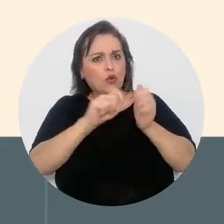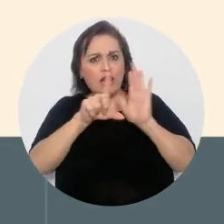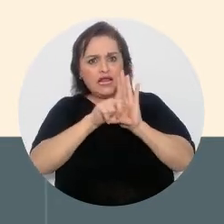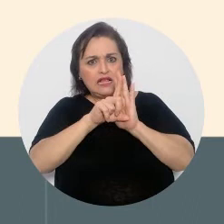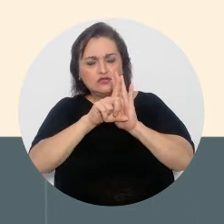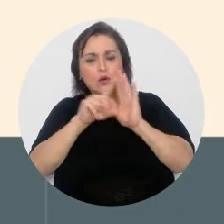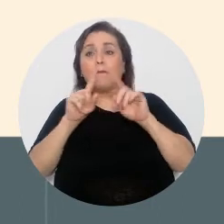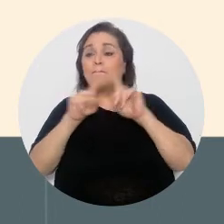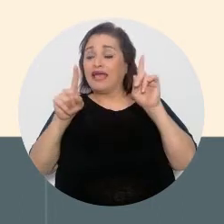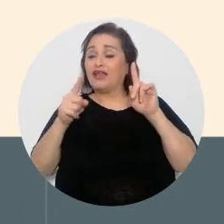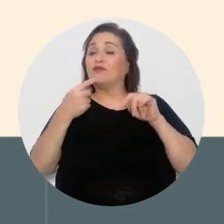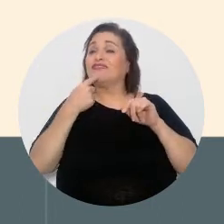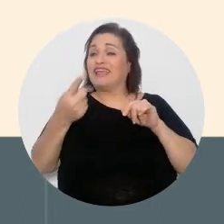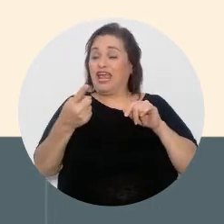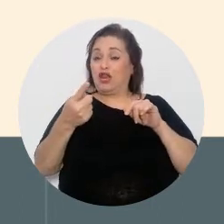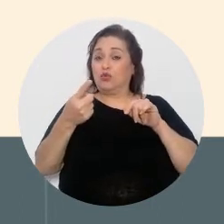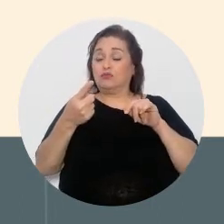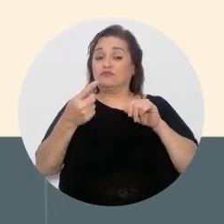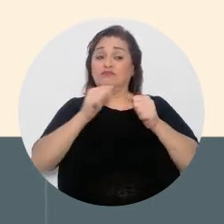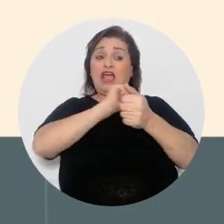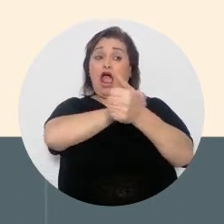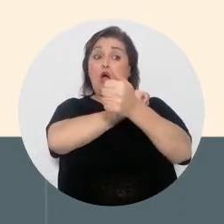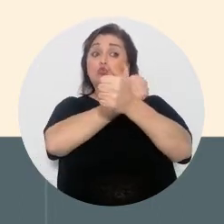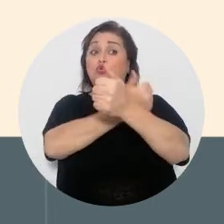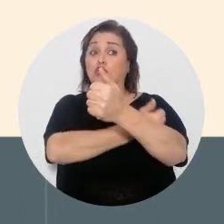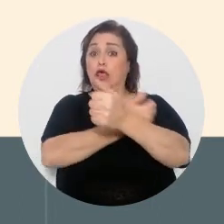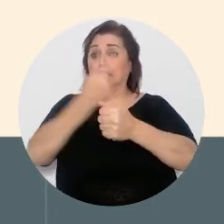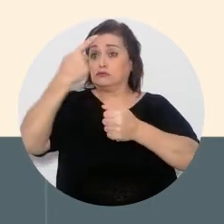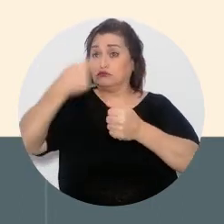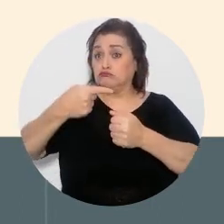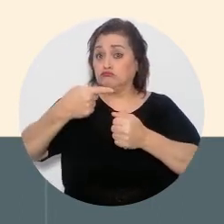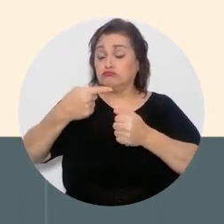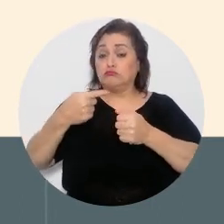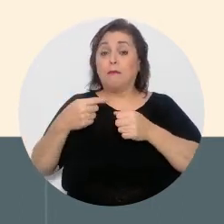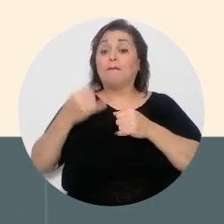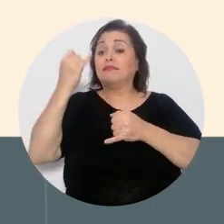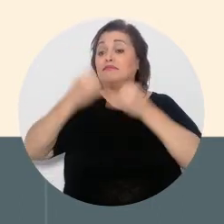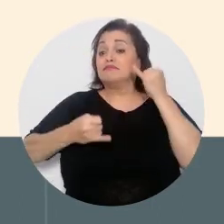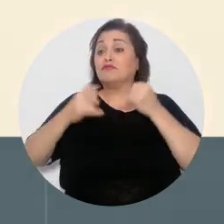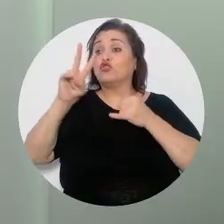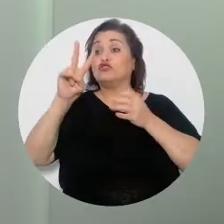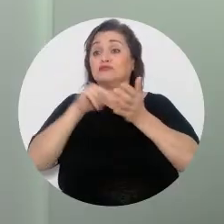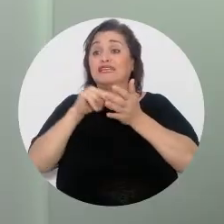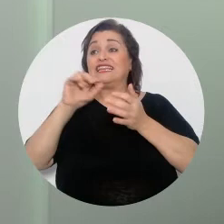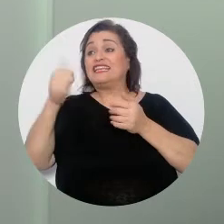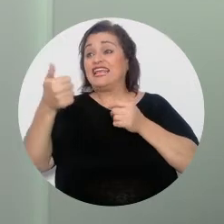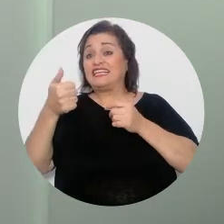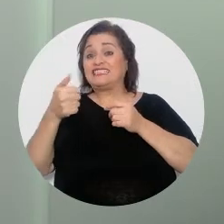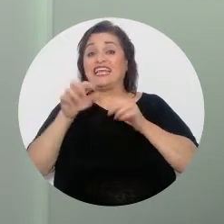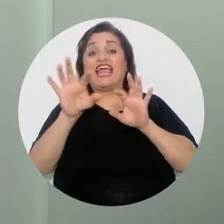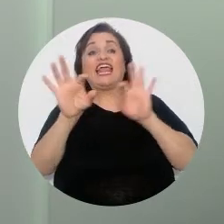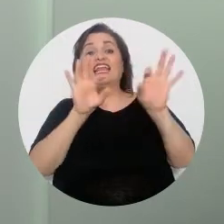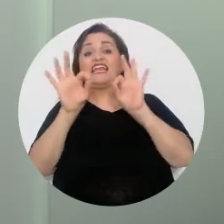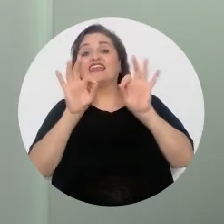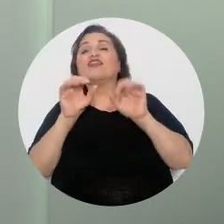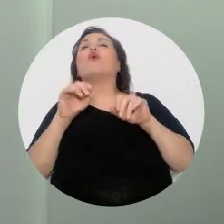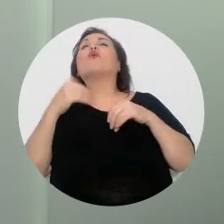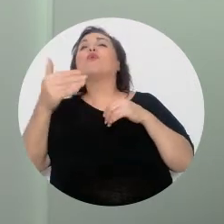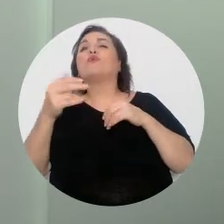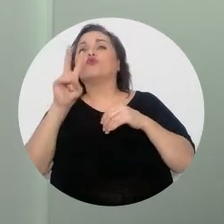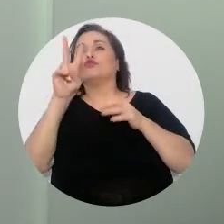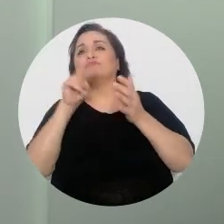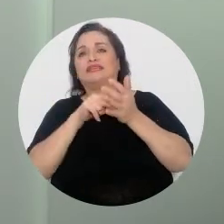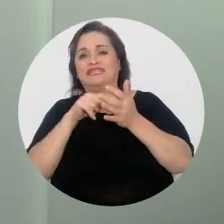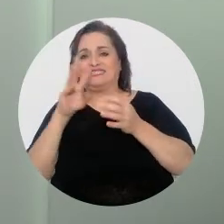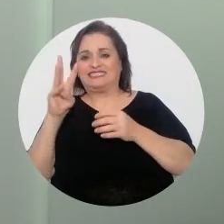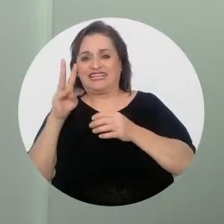cambios legislativos? Bueno, porque se estimó que las autoridades cuyo mandato vencía en el 2010 habían sido electas en el